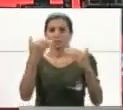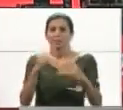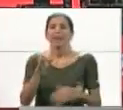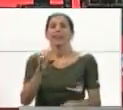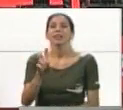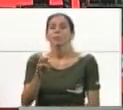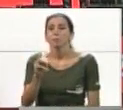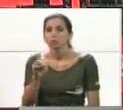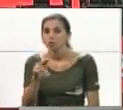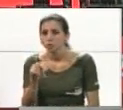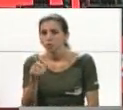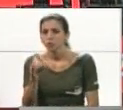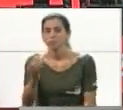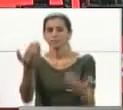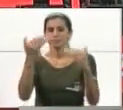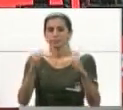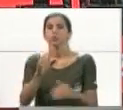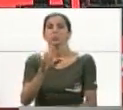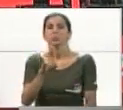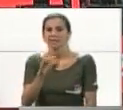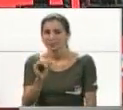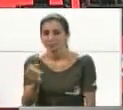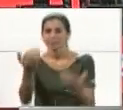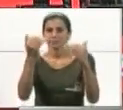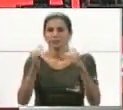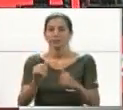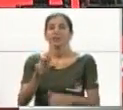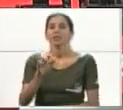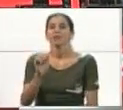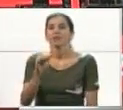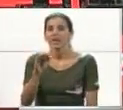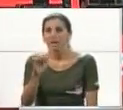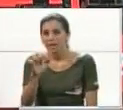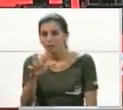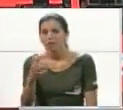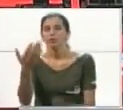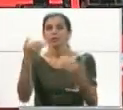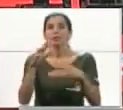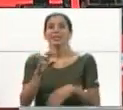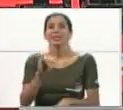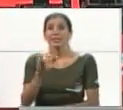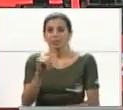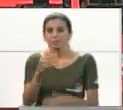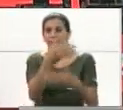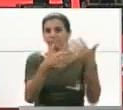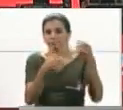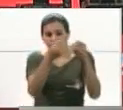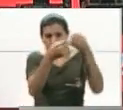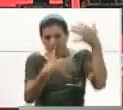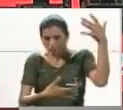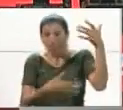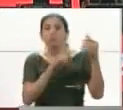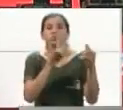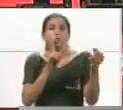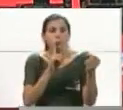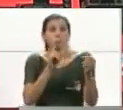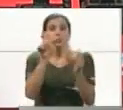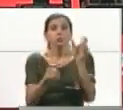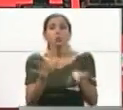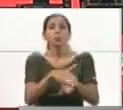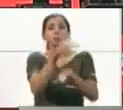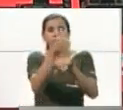Rada, Luis Somaza, Rafael del Rosario y Reinaldo Díaz, entre otros que se mueven en las